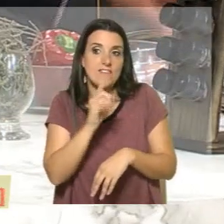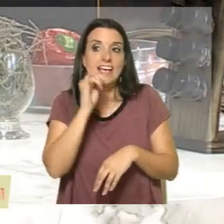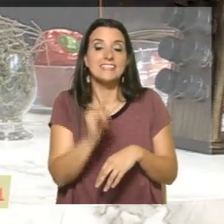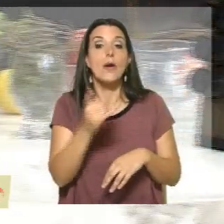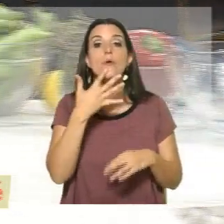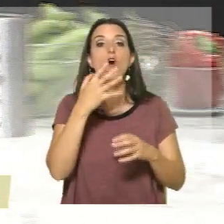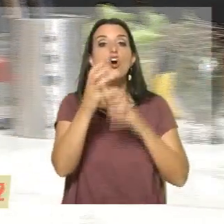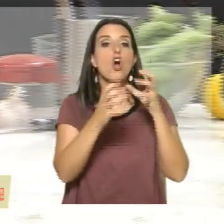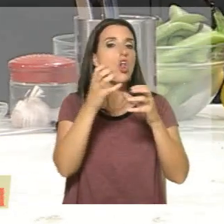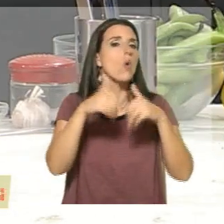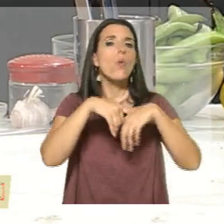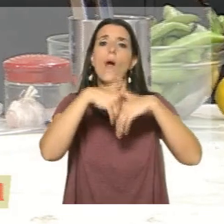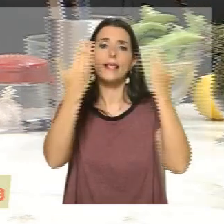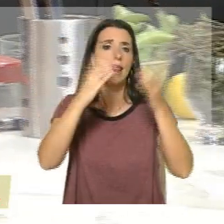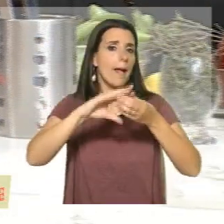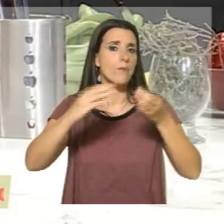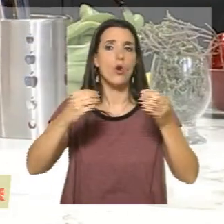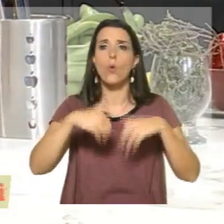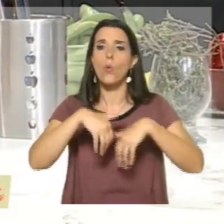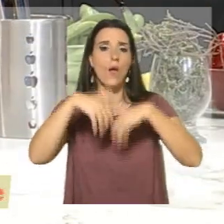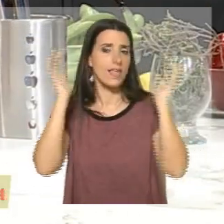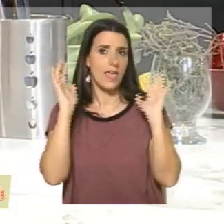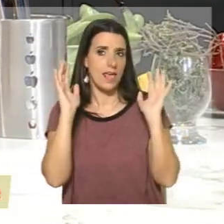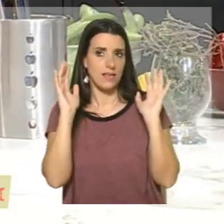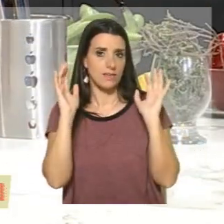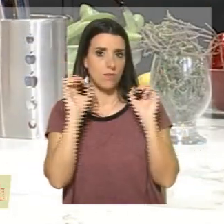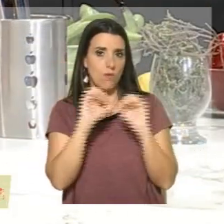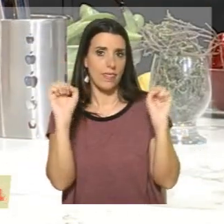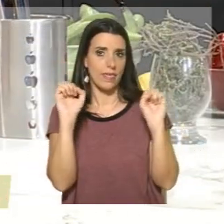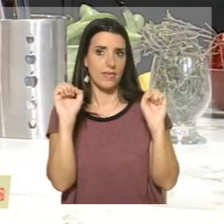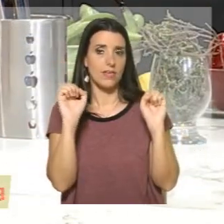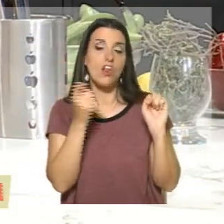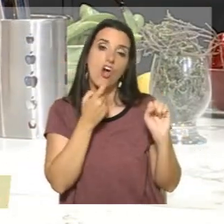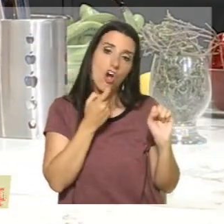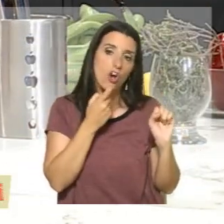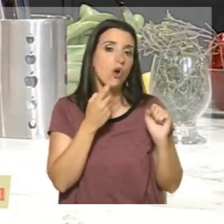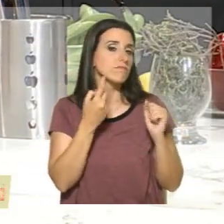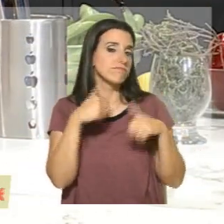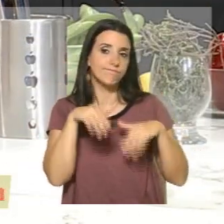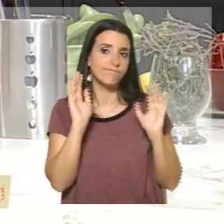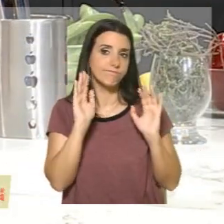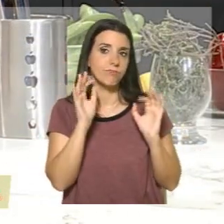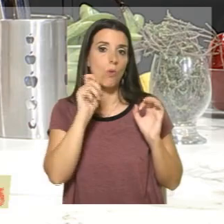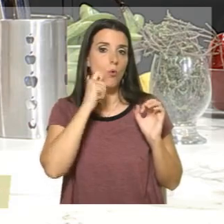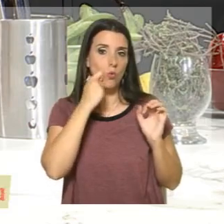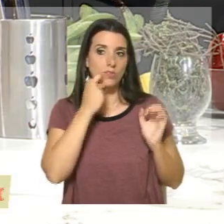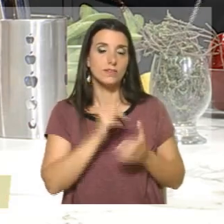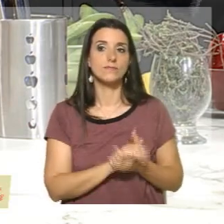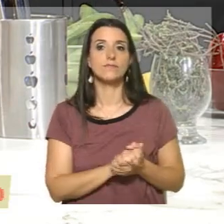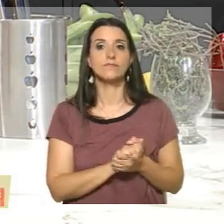querés que te quede rojo, claro. No lo procesás. O no le pones tanto morrón. Eso como quiero.